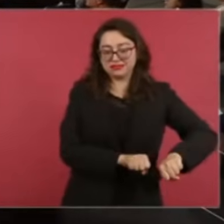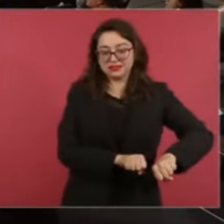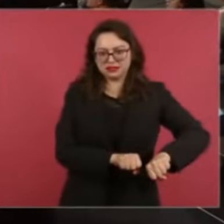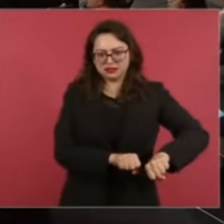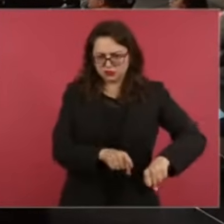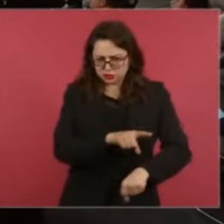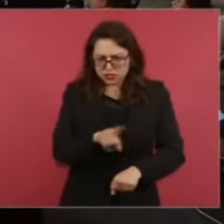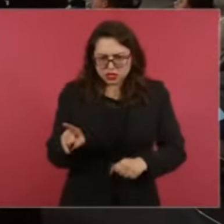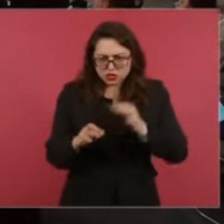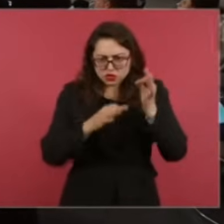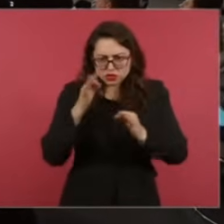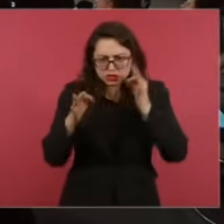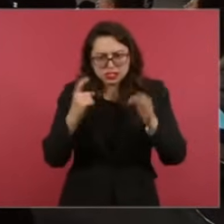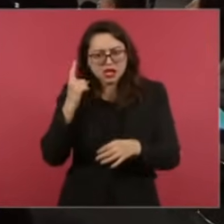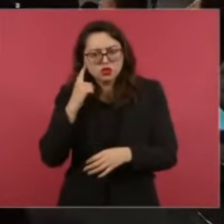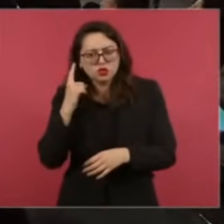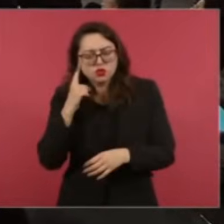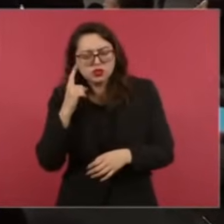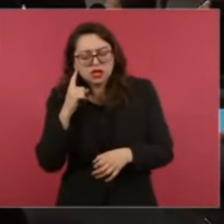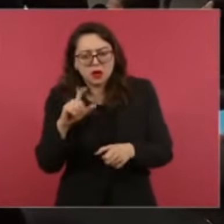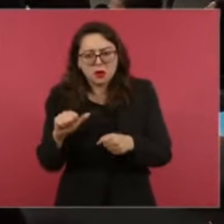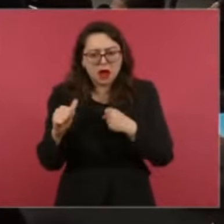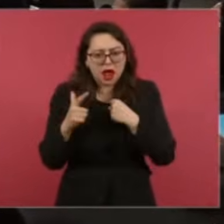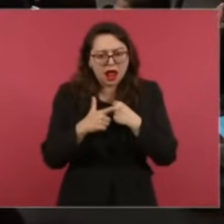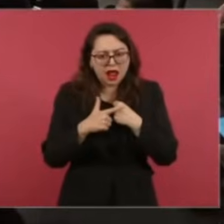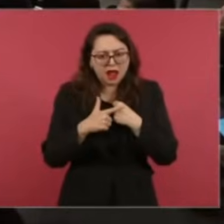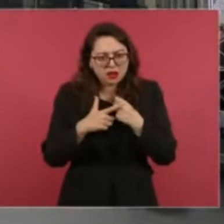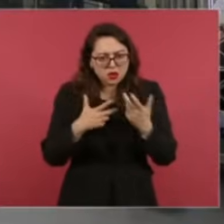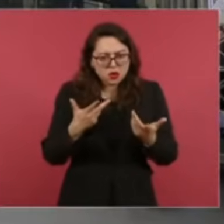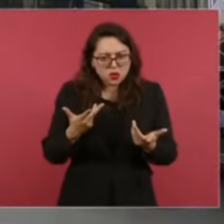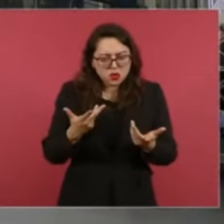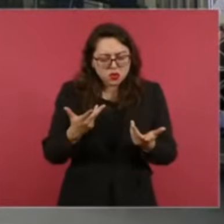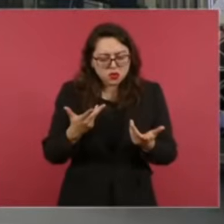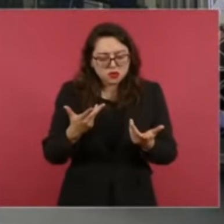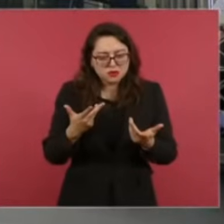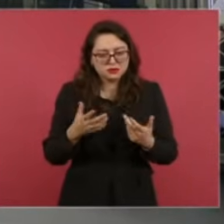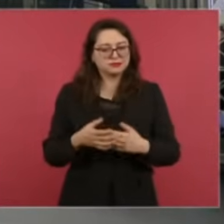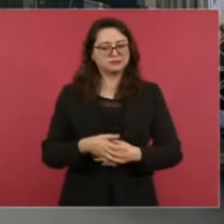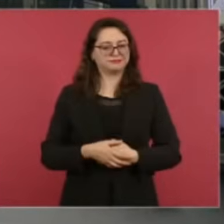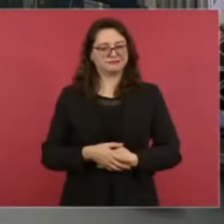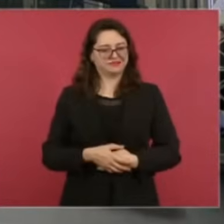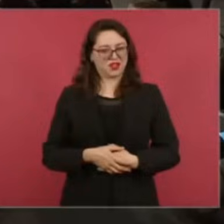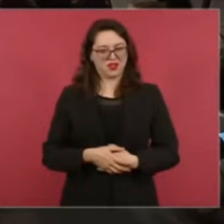No, pero el plano de las colonias. Sí, aquí está.